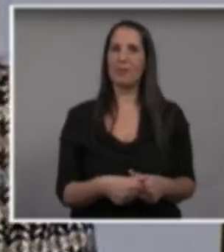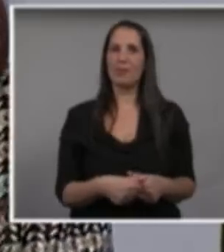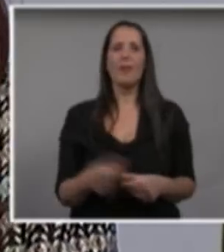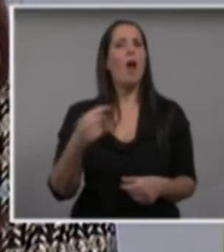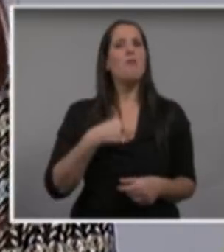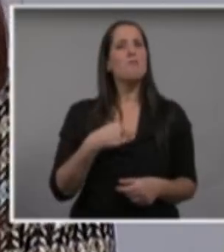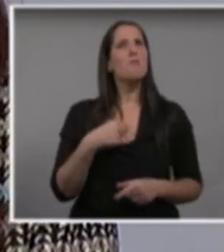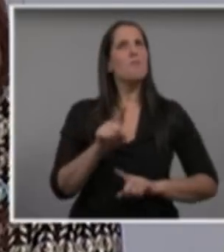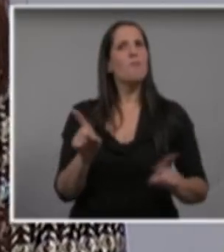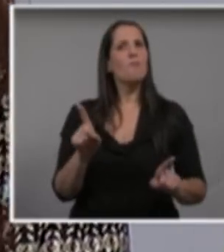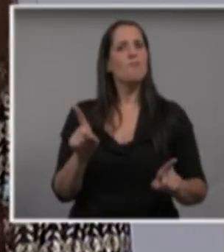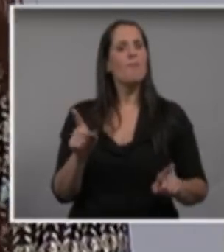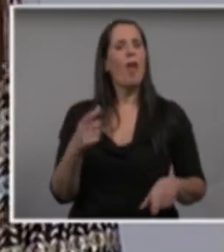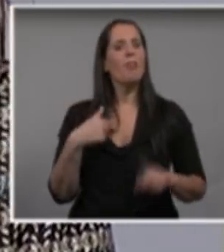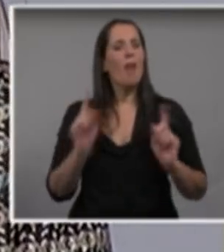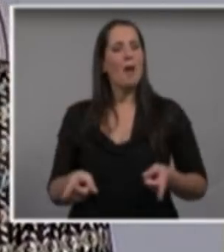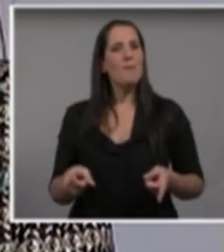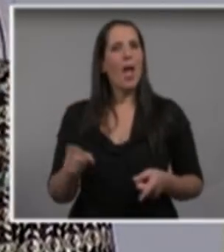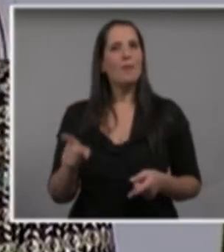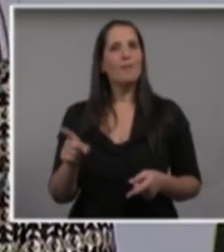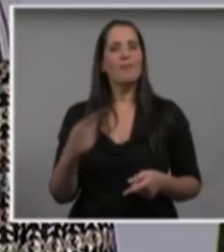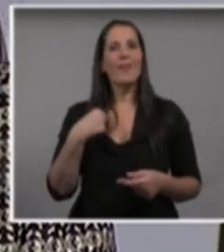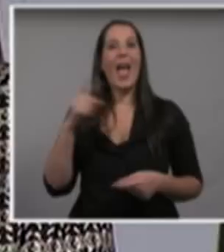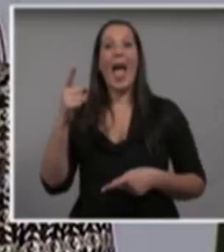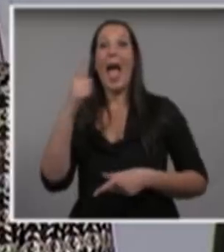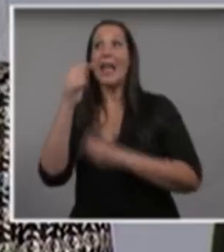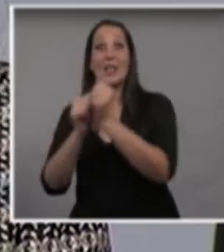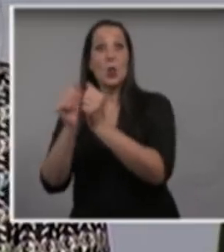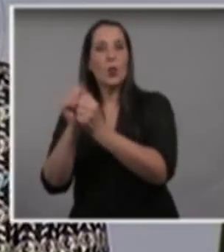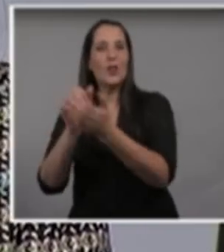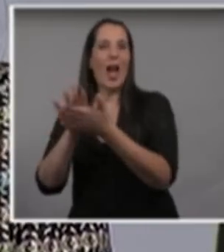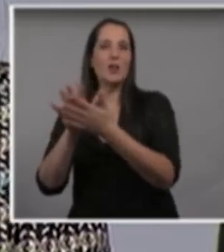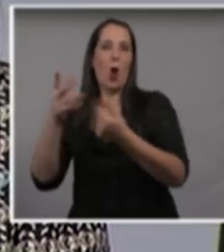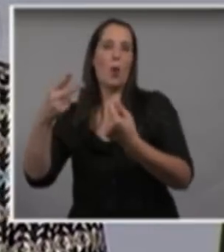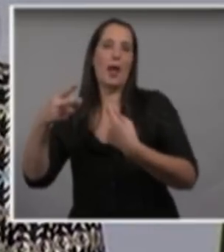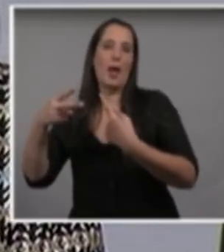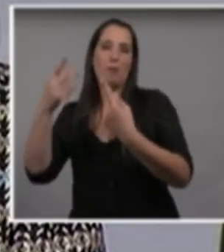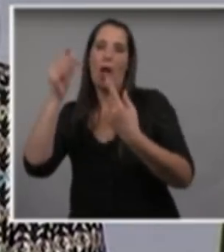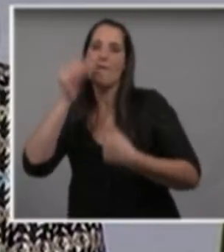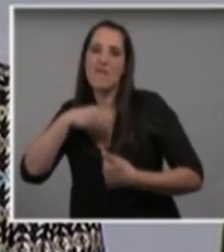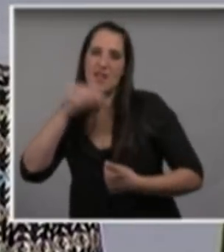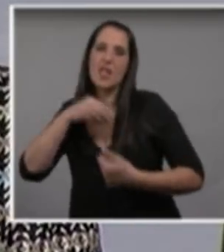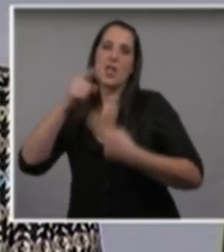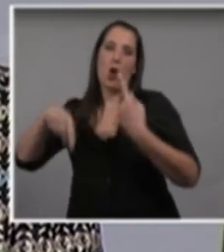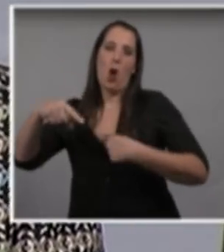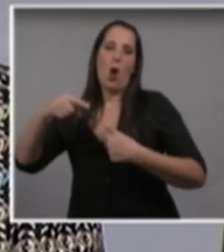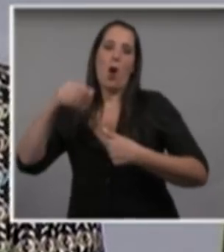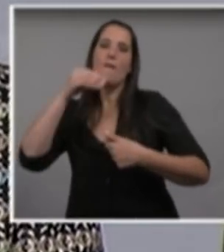este registro también. Estábamos hablando de la industria vitivinícola, de cómo creció los vinos premium, el Malbec.